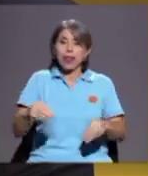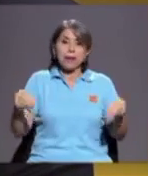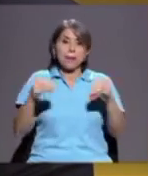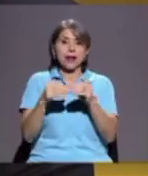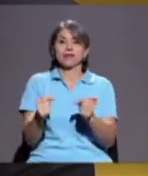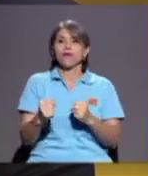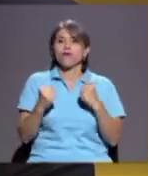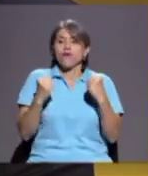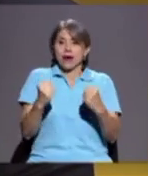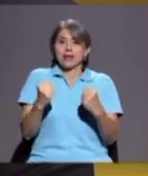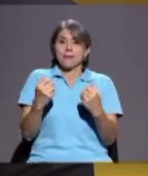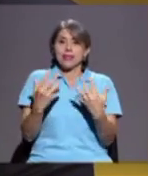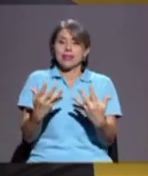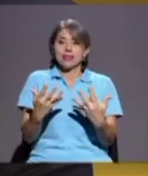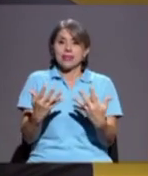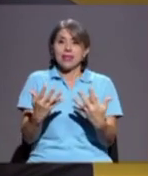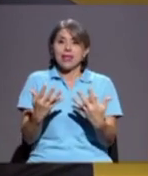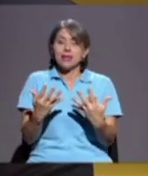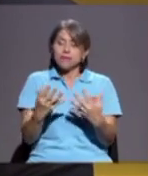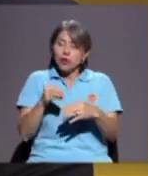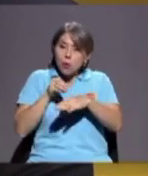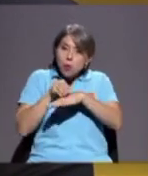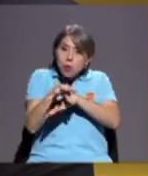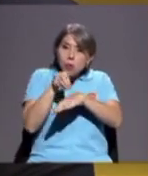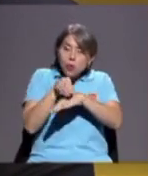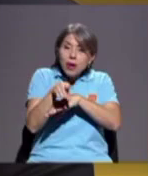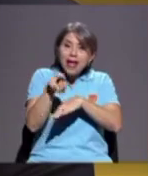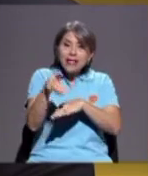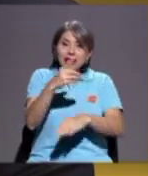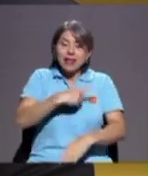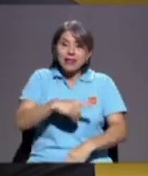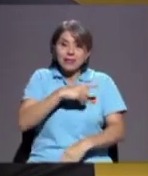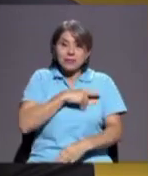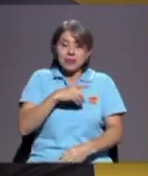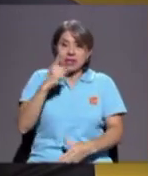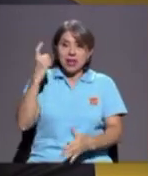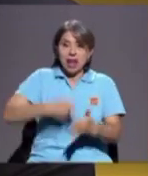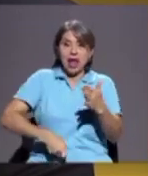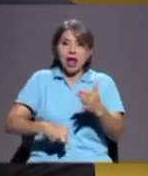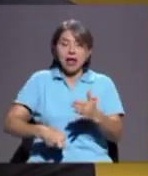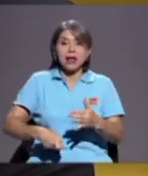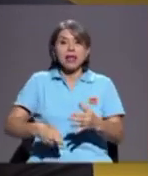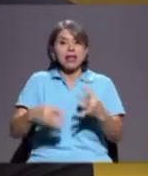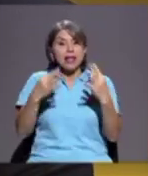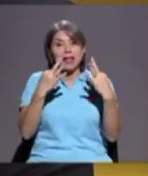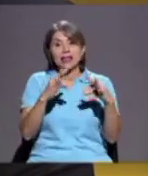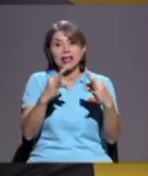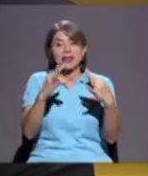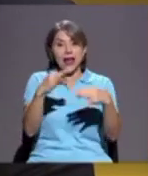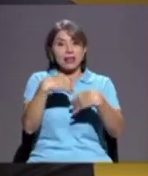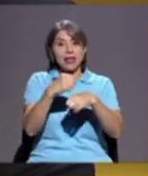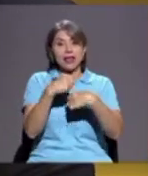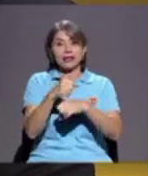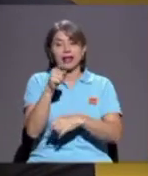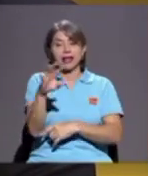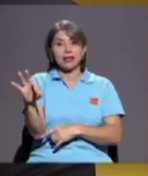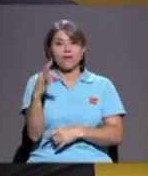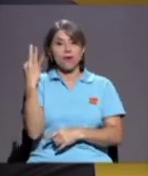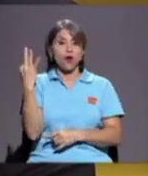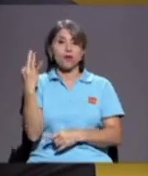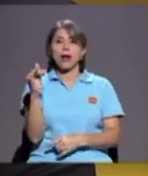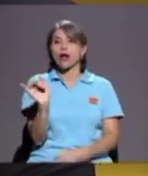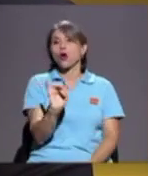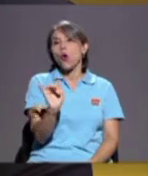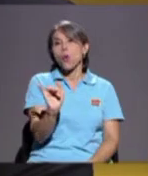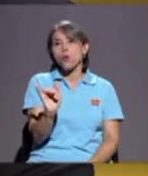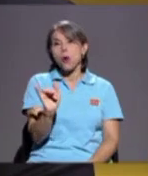fuertemente esa disciplina, ¿verdad? Y que se trate de hacer en esa forma, ¿verdad?, ya como una forma,